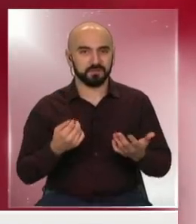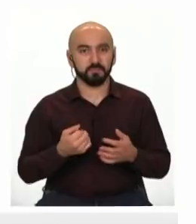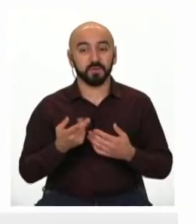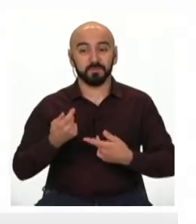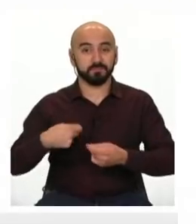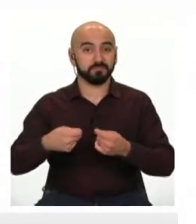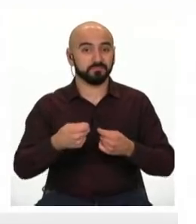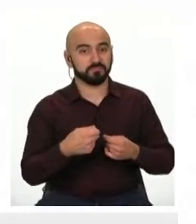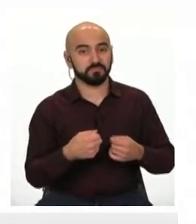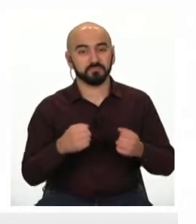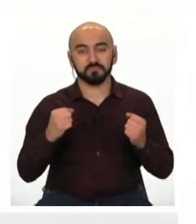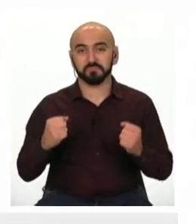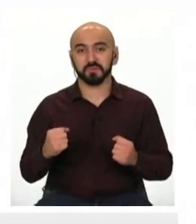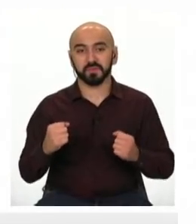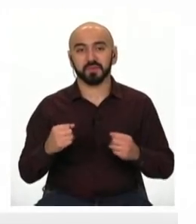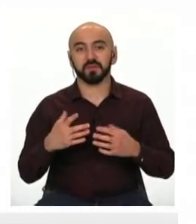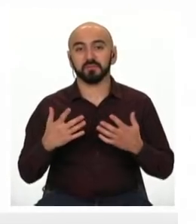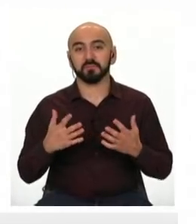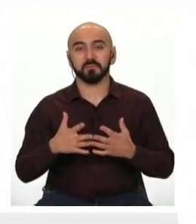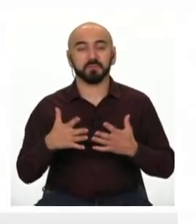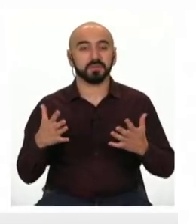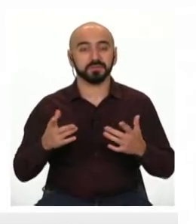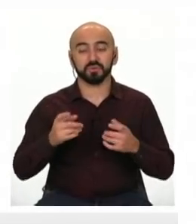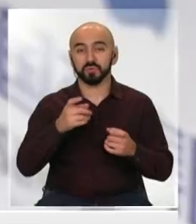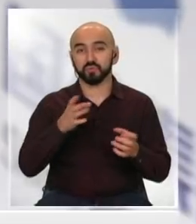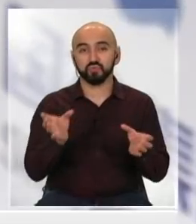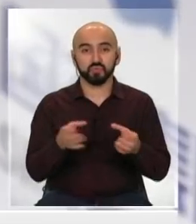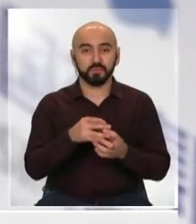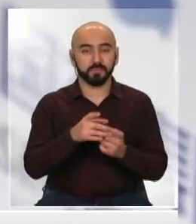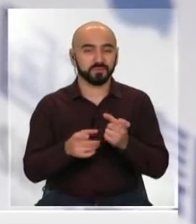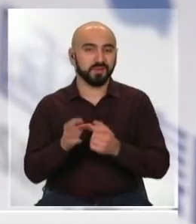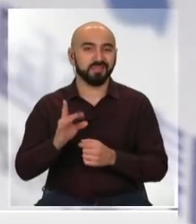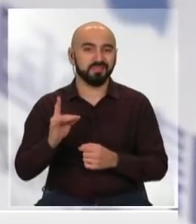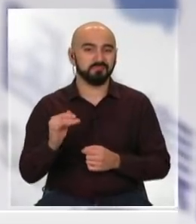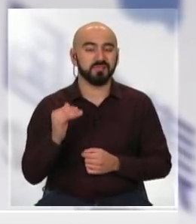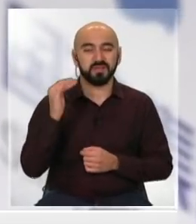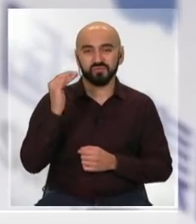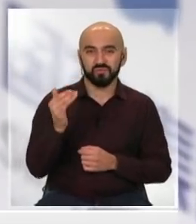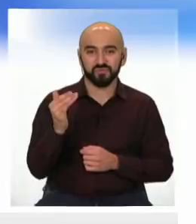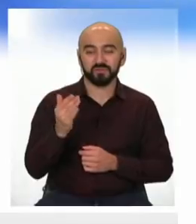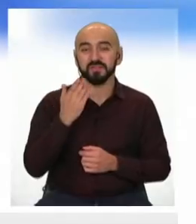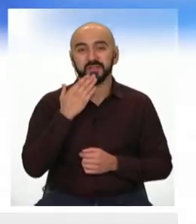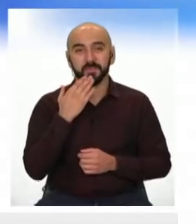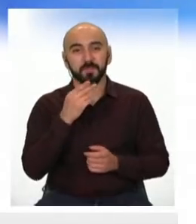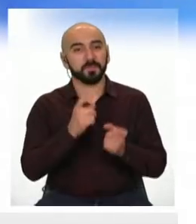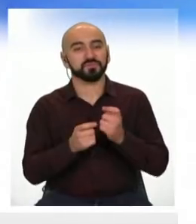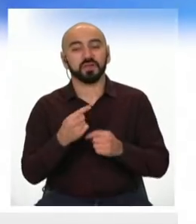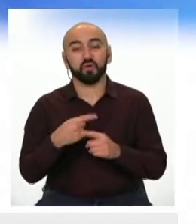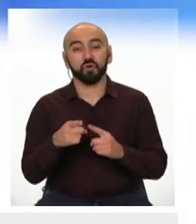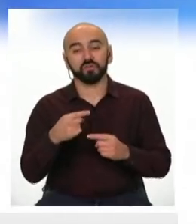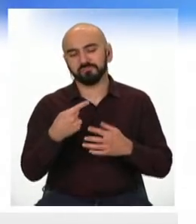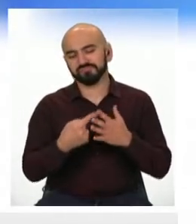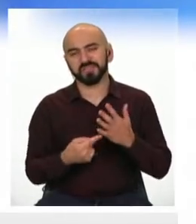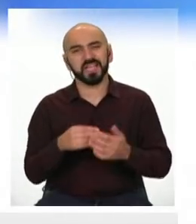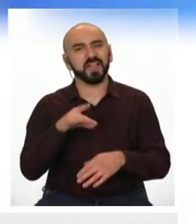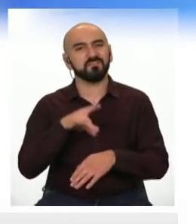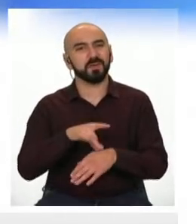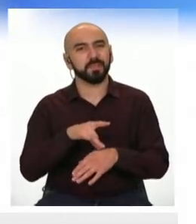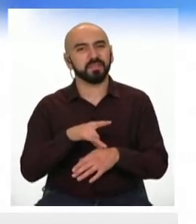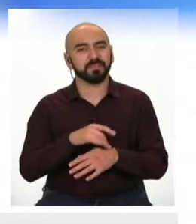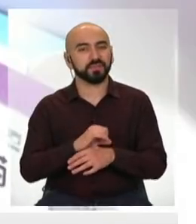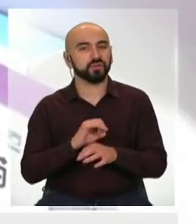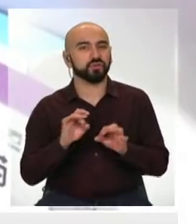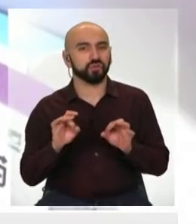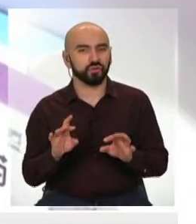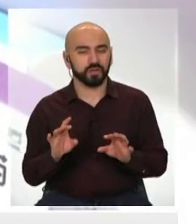generalizar la vacunación de los grupos de riesgo como las personas mayores y las que tienen otras enfermedades crónicas en total